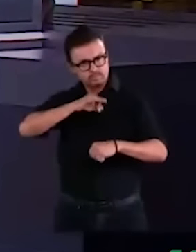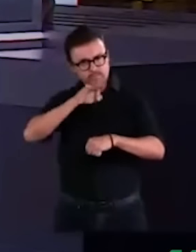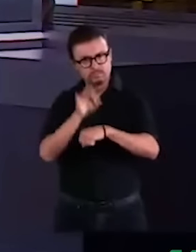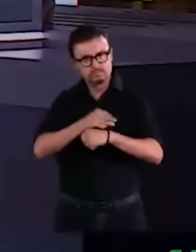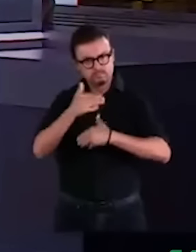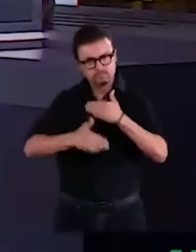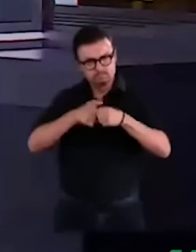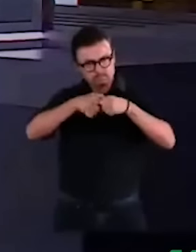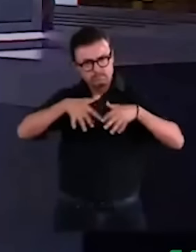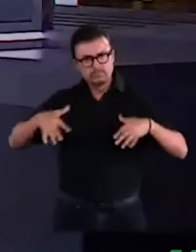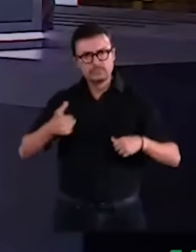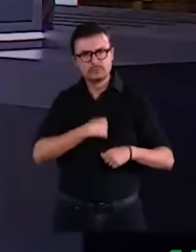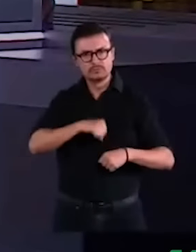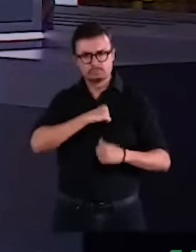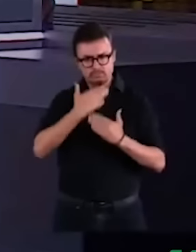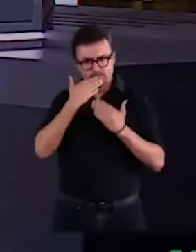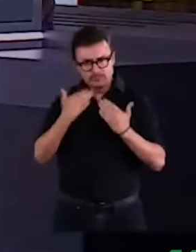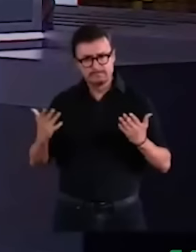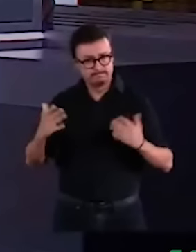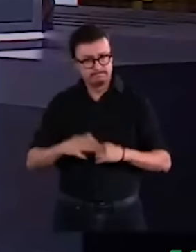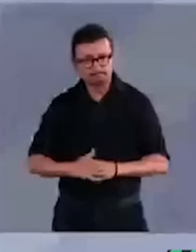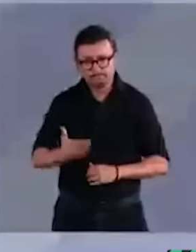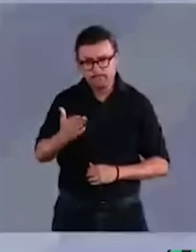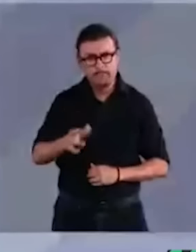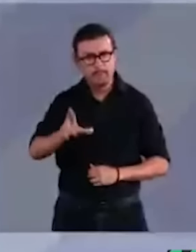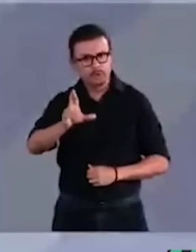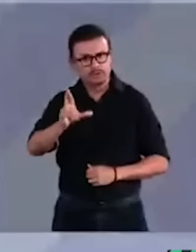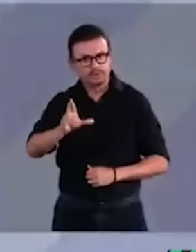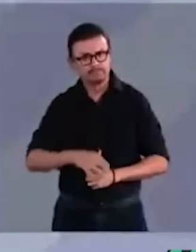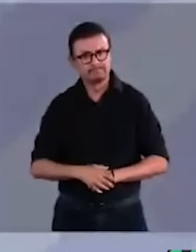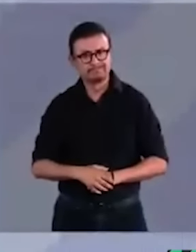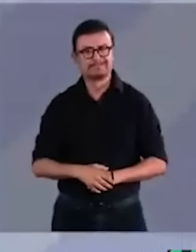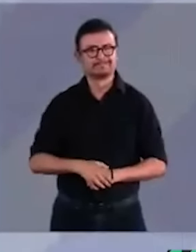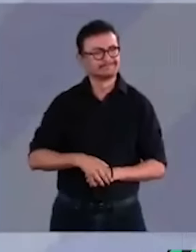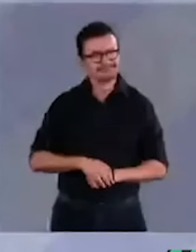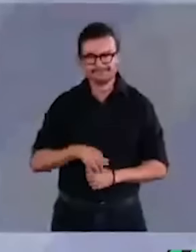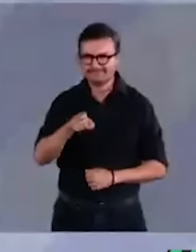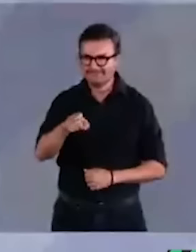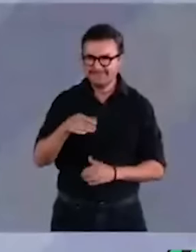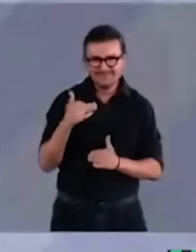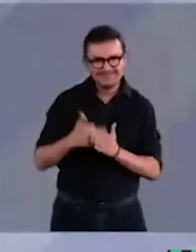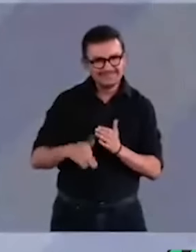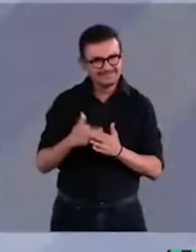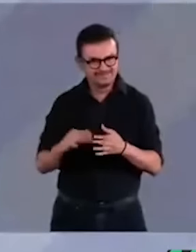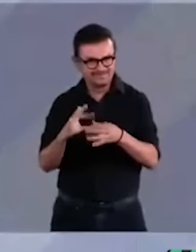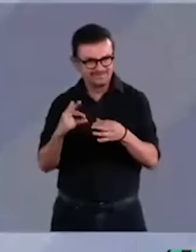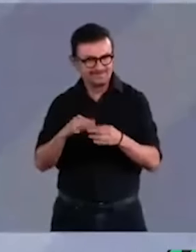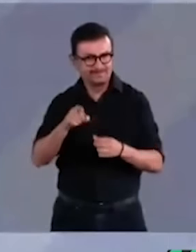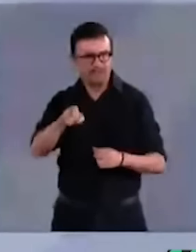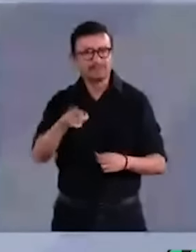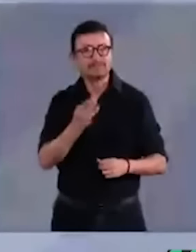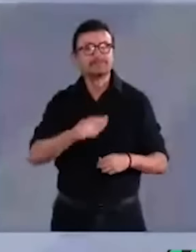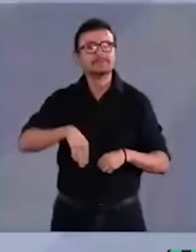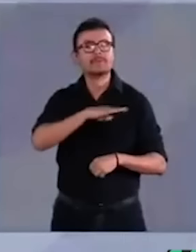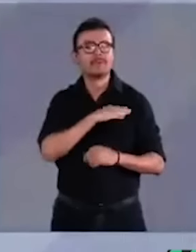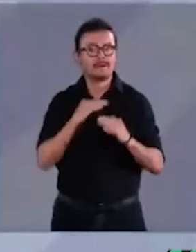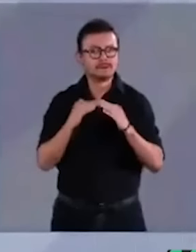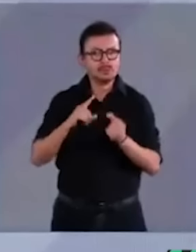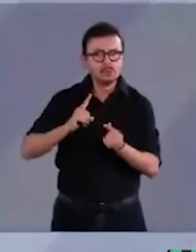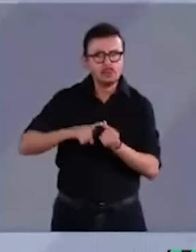de salud. ¿Alguien quiere? Adelante, Xochitl. Aquí la única que no ha aclarado el tema de su vivienda es ella. Se robó un